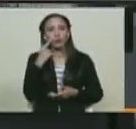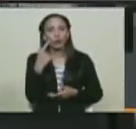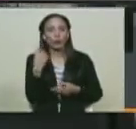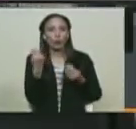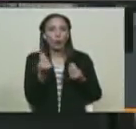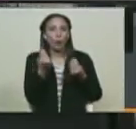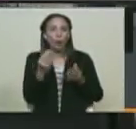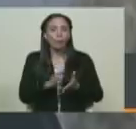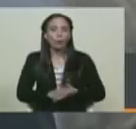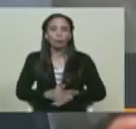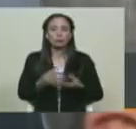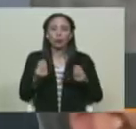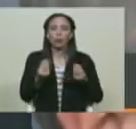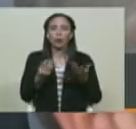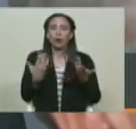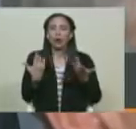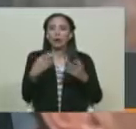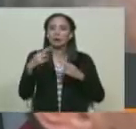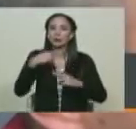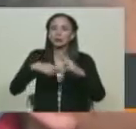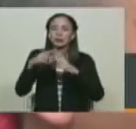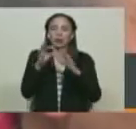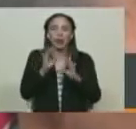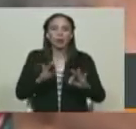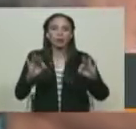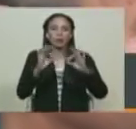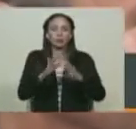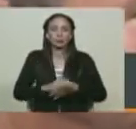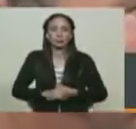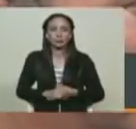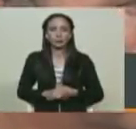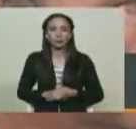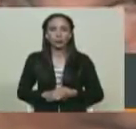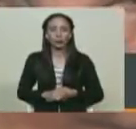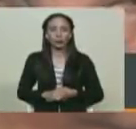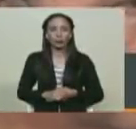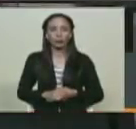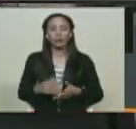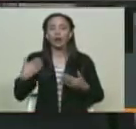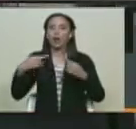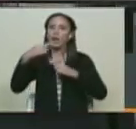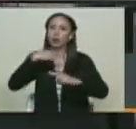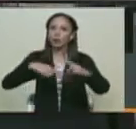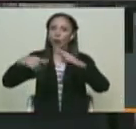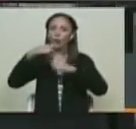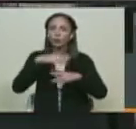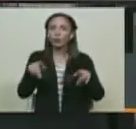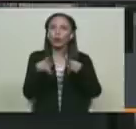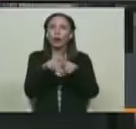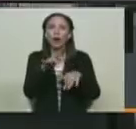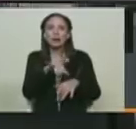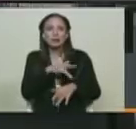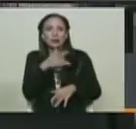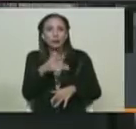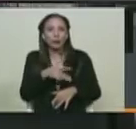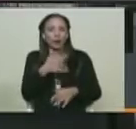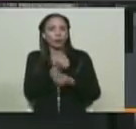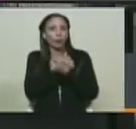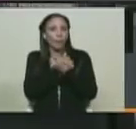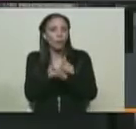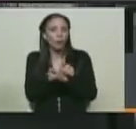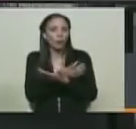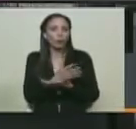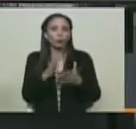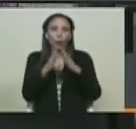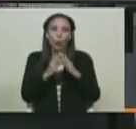viendo de lejos la revolución. Nadie puede ver de lejos la revolución. La revolución hay que vivirla y verla de cerca,